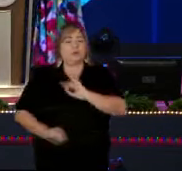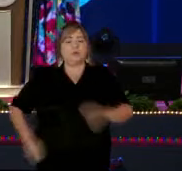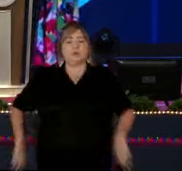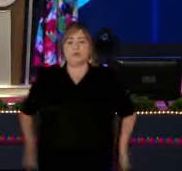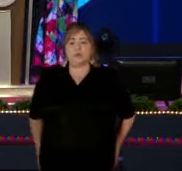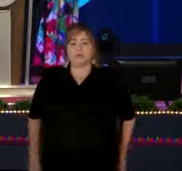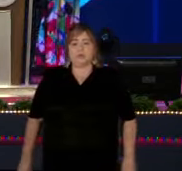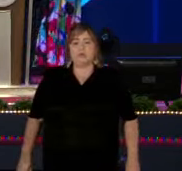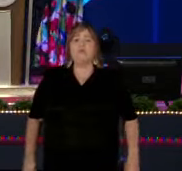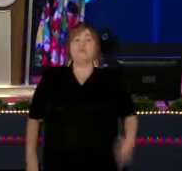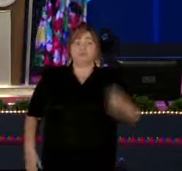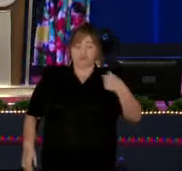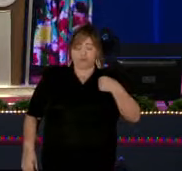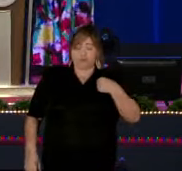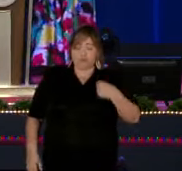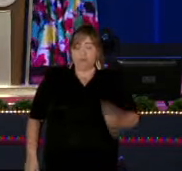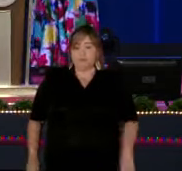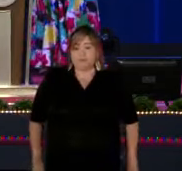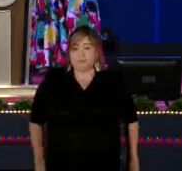Atraviesa